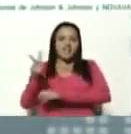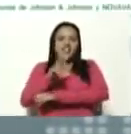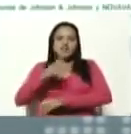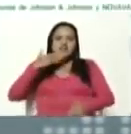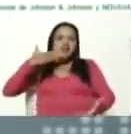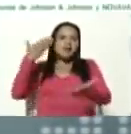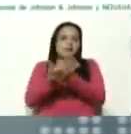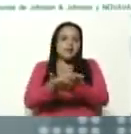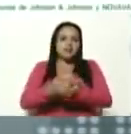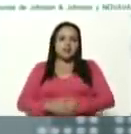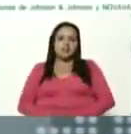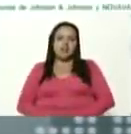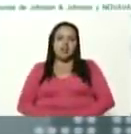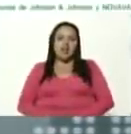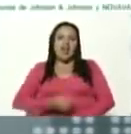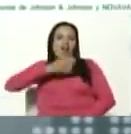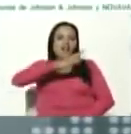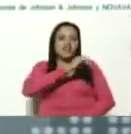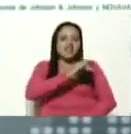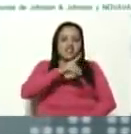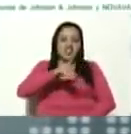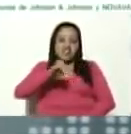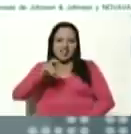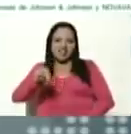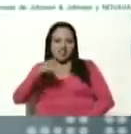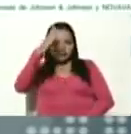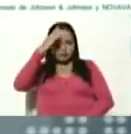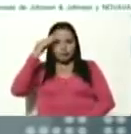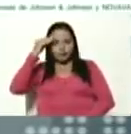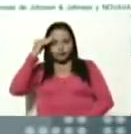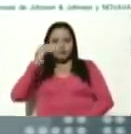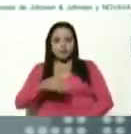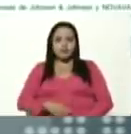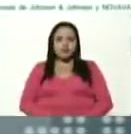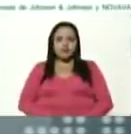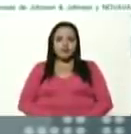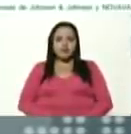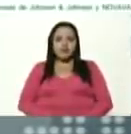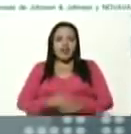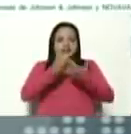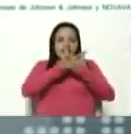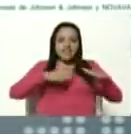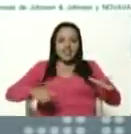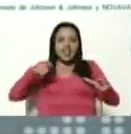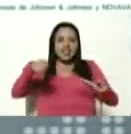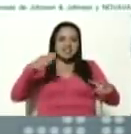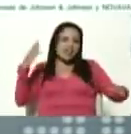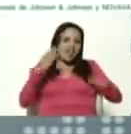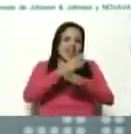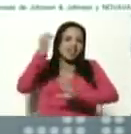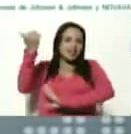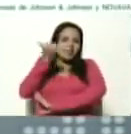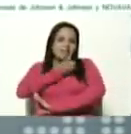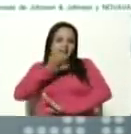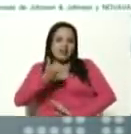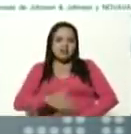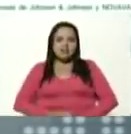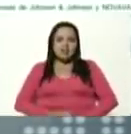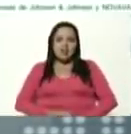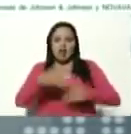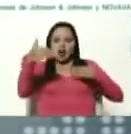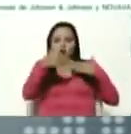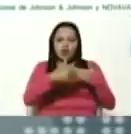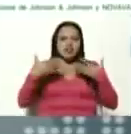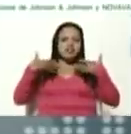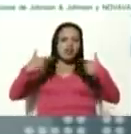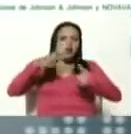exige a Joe Biden que libere de esa medida criminal contra la